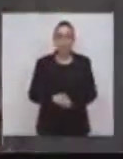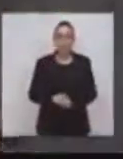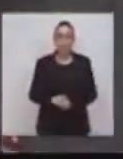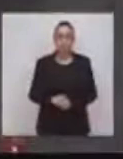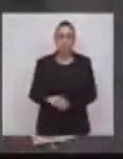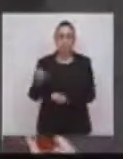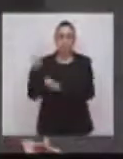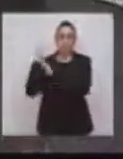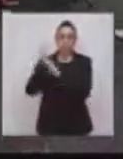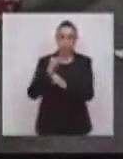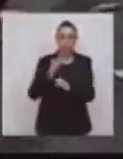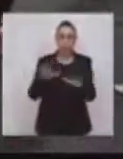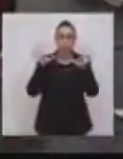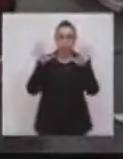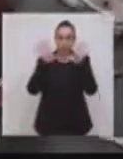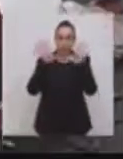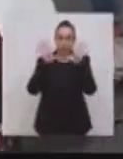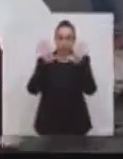¿no?